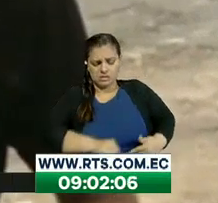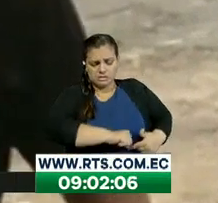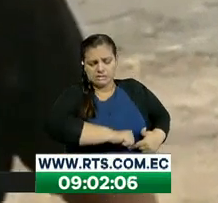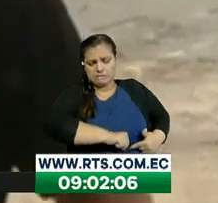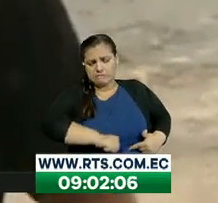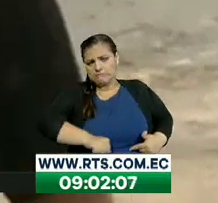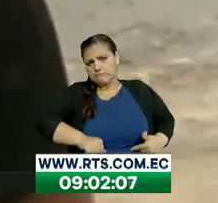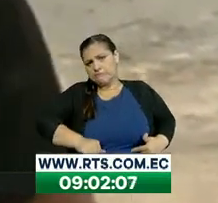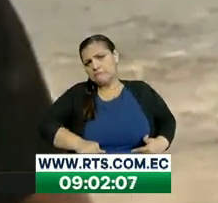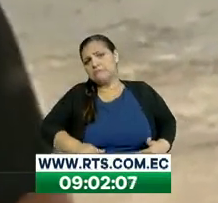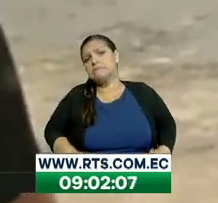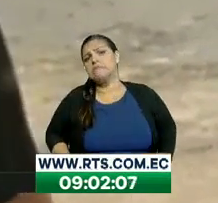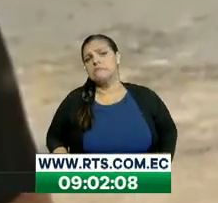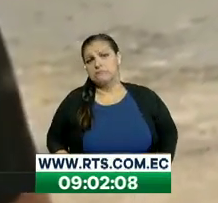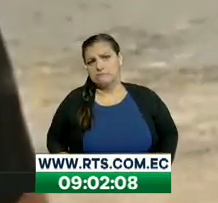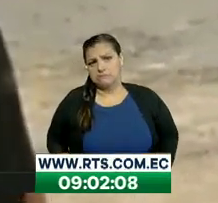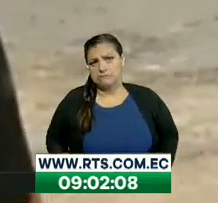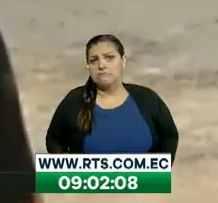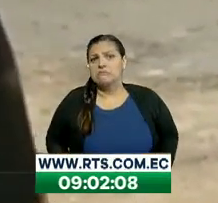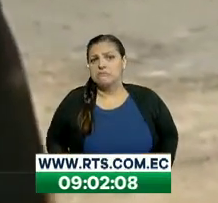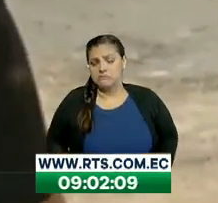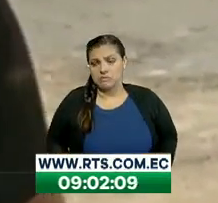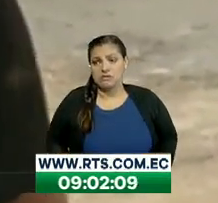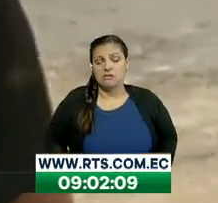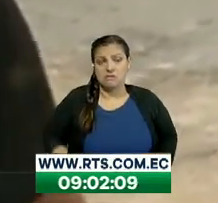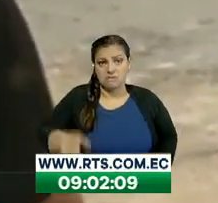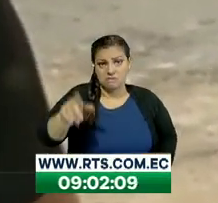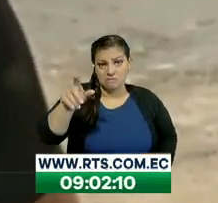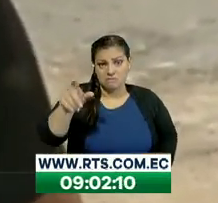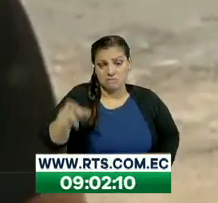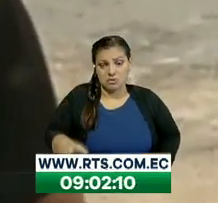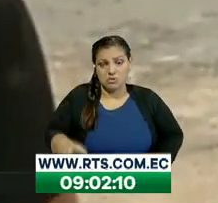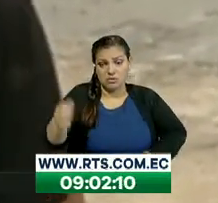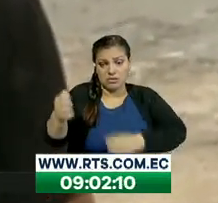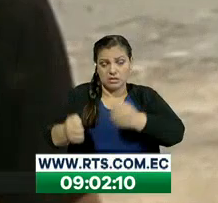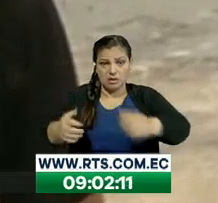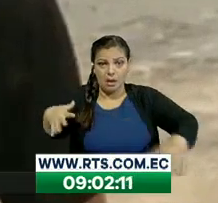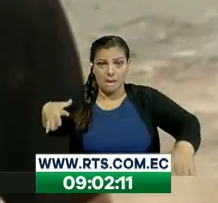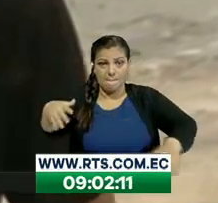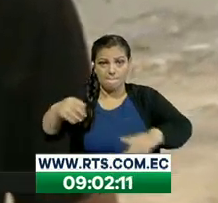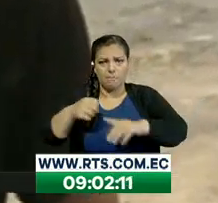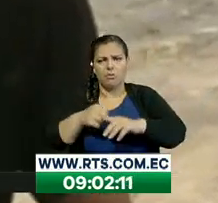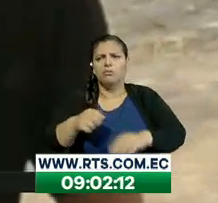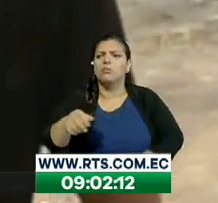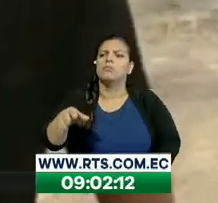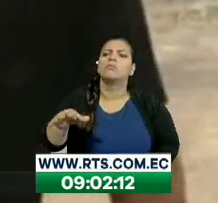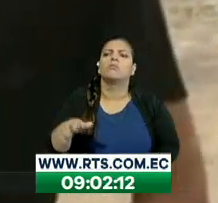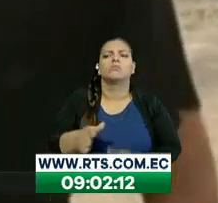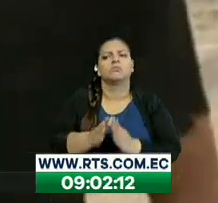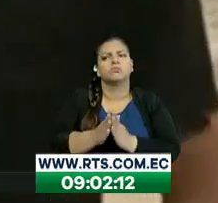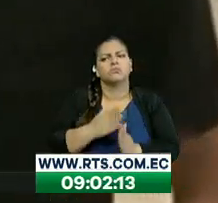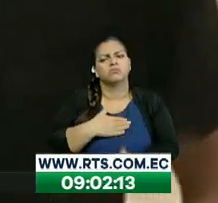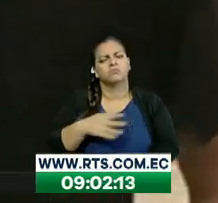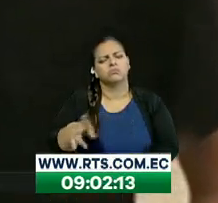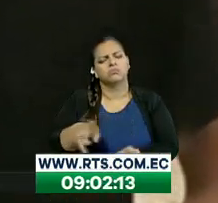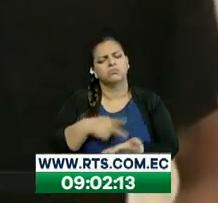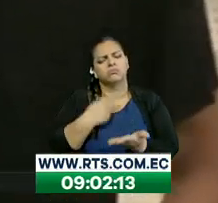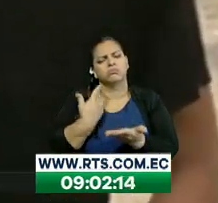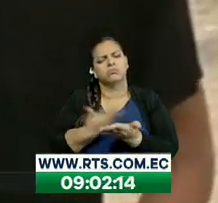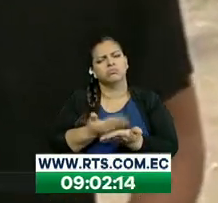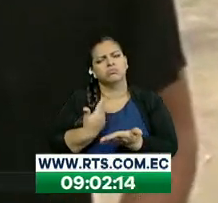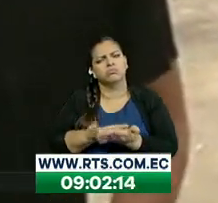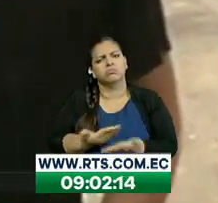Apelamos a la conciencia de la persona que ocasionó esto para que se acerque, para que nos ayude, que esté con sus tratamientos. Porque se dio a la